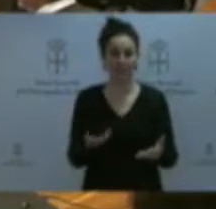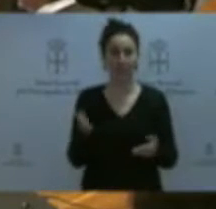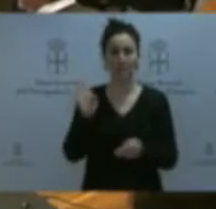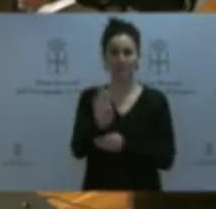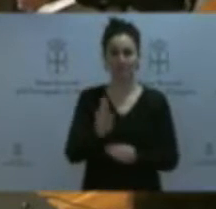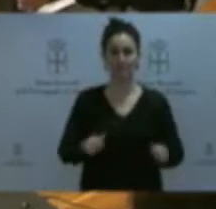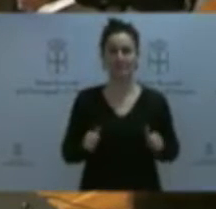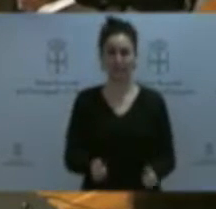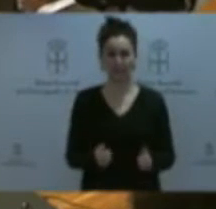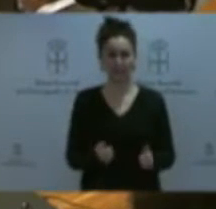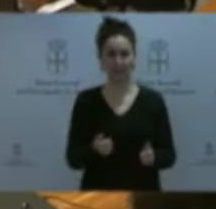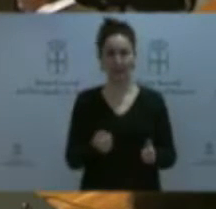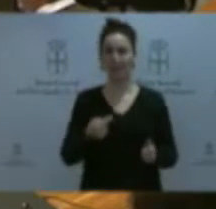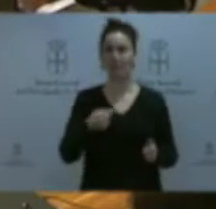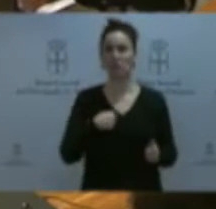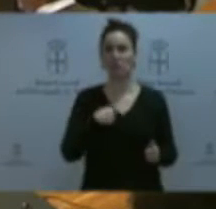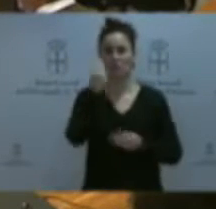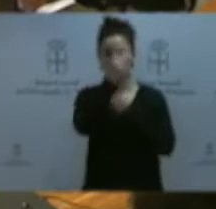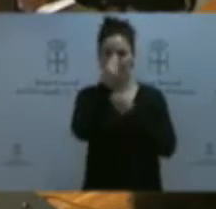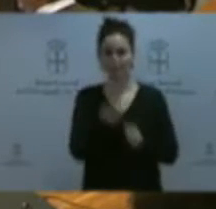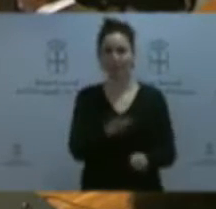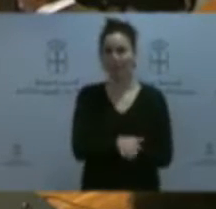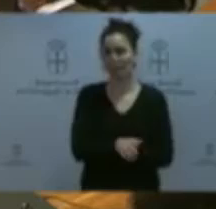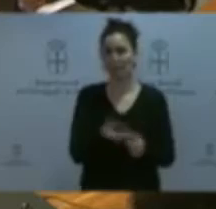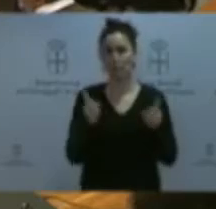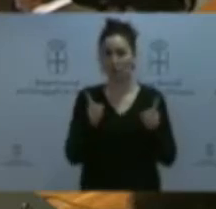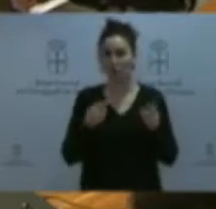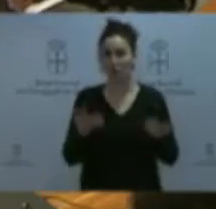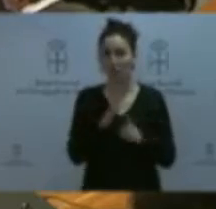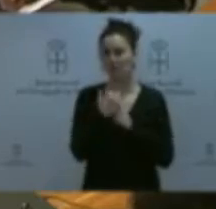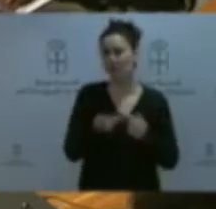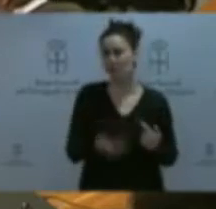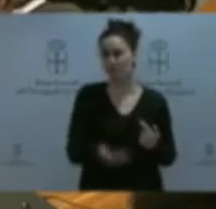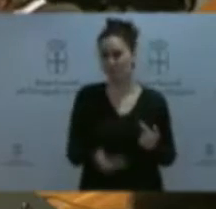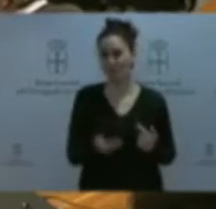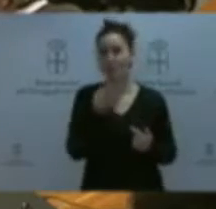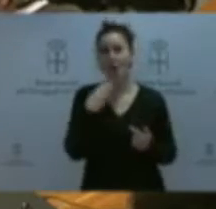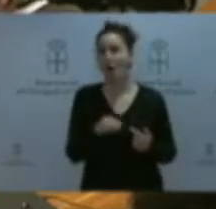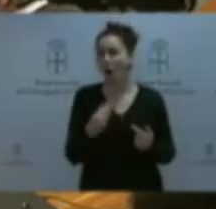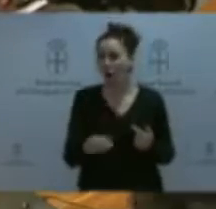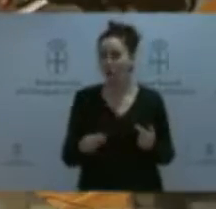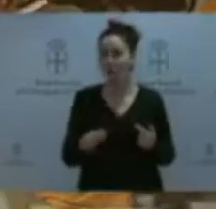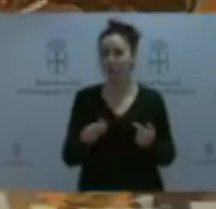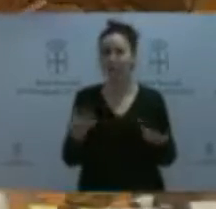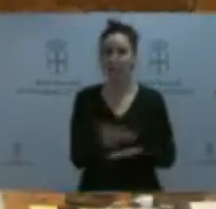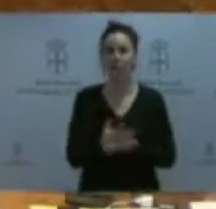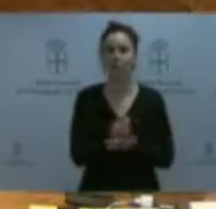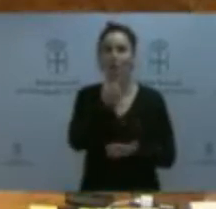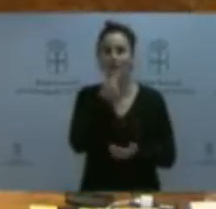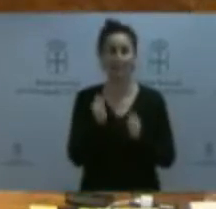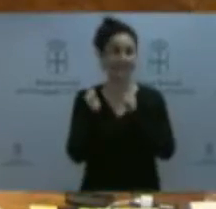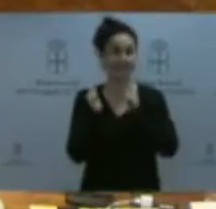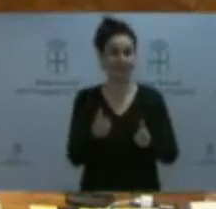un parche. Hoy en día, con la situación precaria que tiene la juventud, todo lo que sea facilitarle que se quede en su territorio